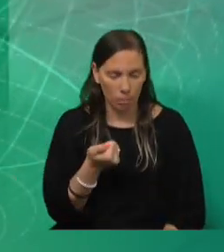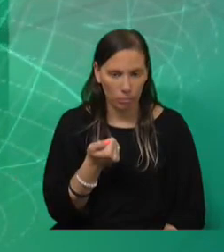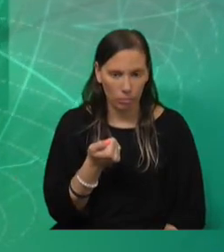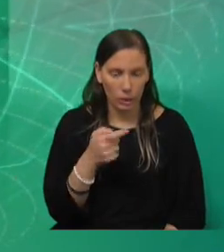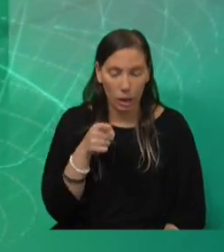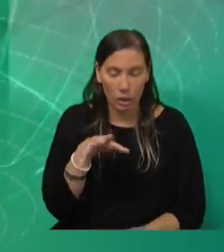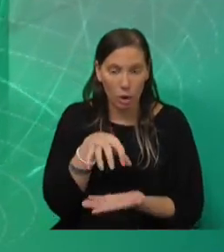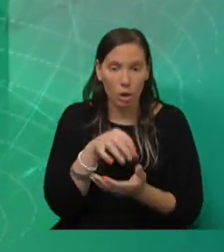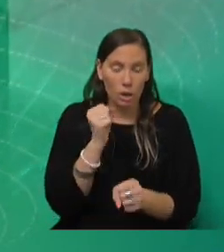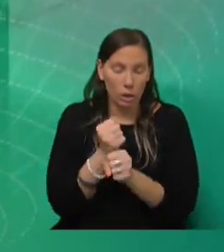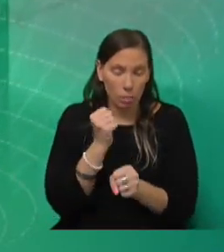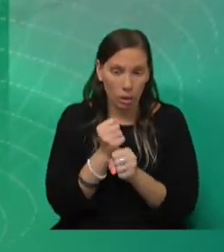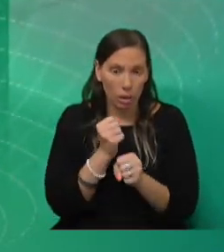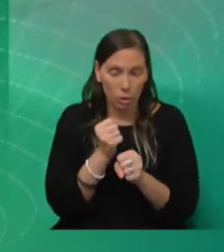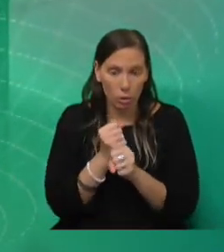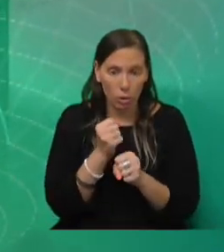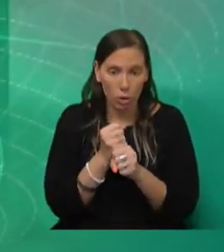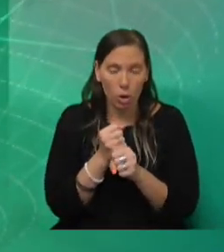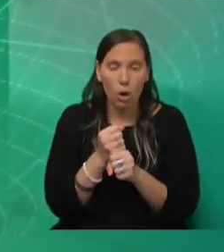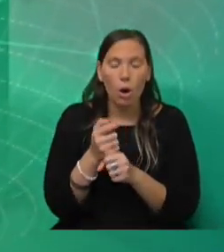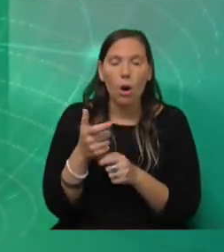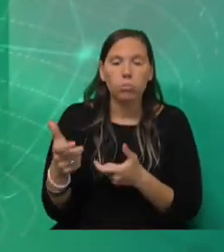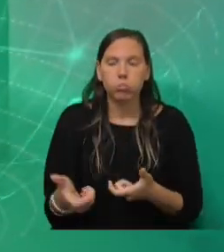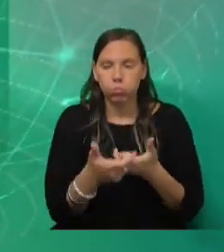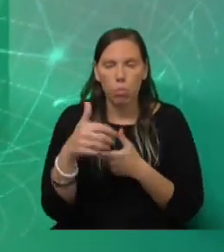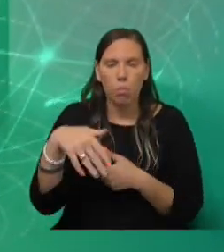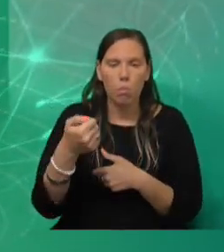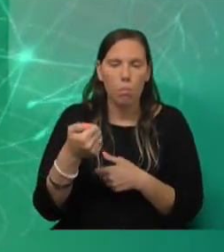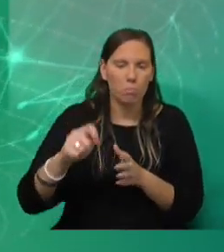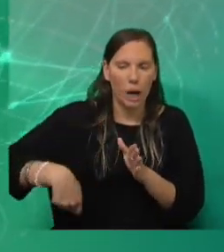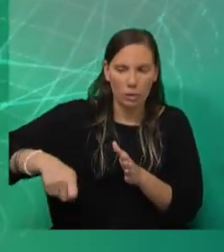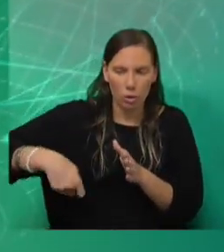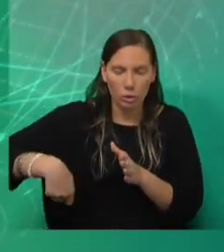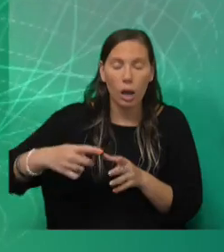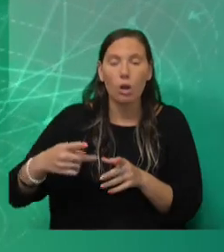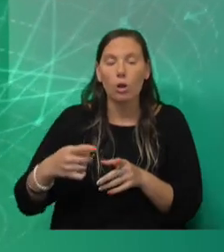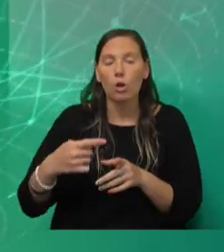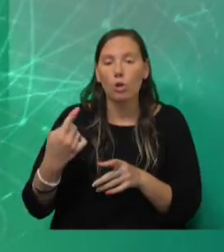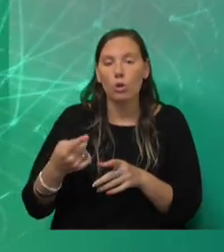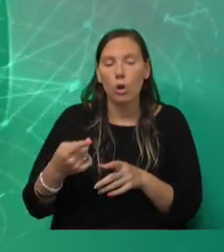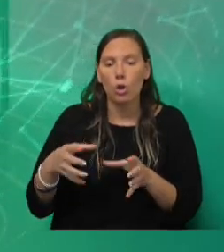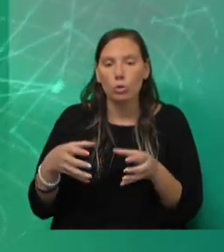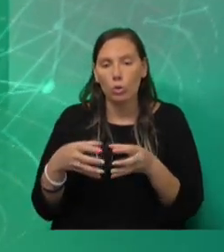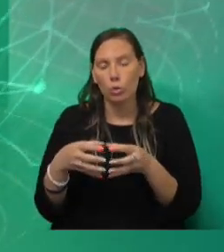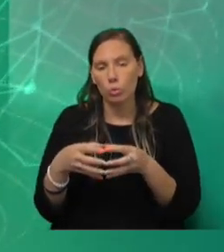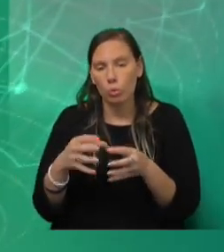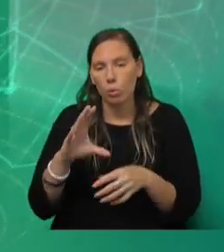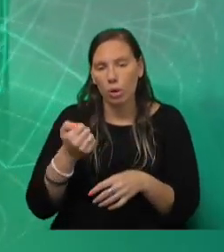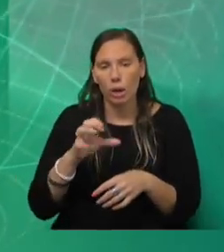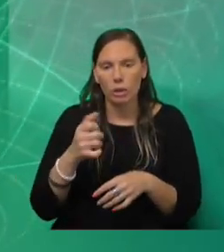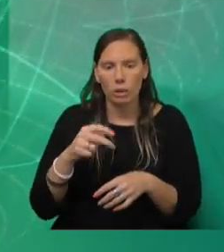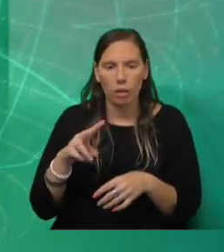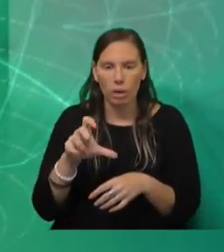el lugar trabajó personal del destacamento de maroñas con el apoyo de una dotación del destacamento de casa Valle y dos